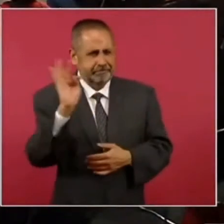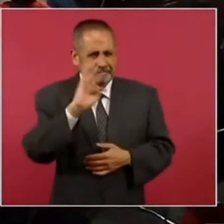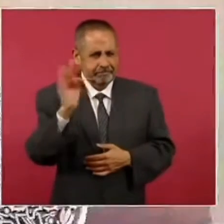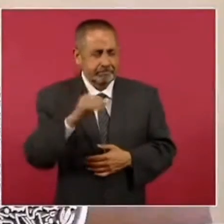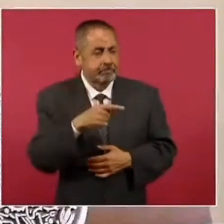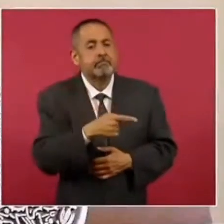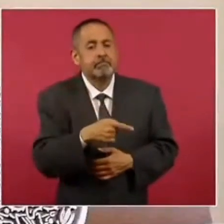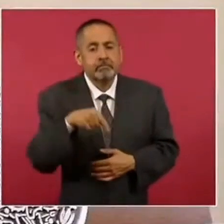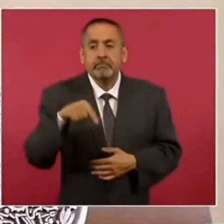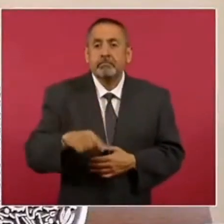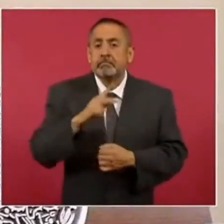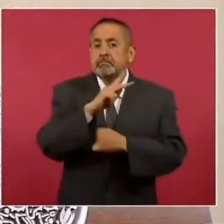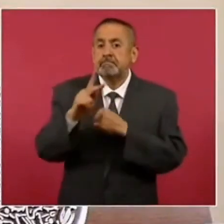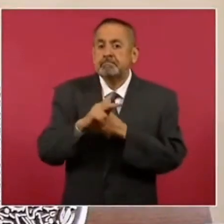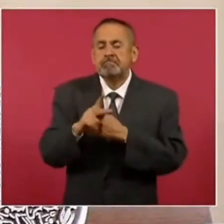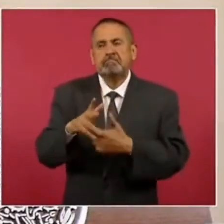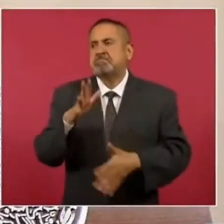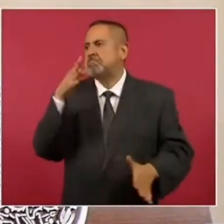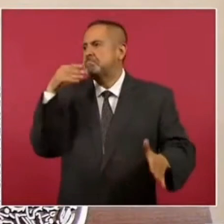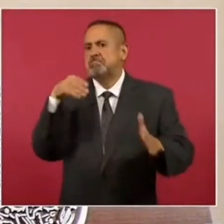¿Cómo estaría el país?